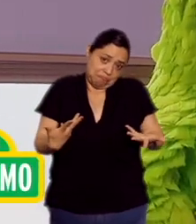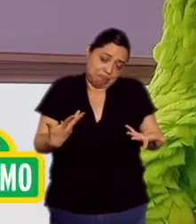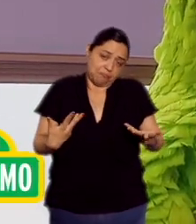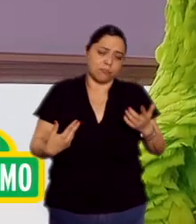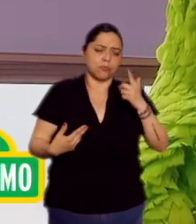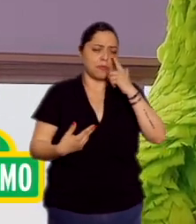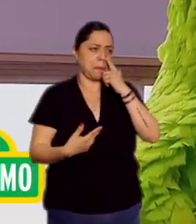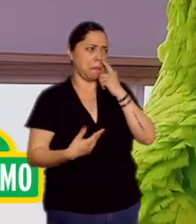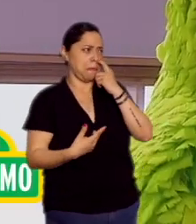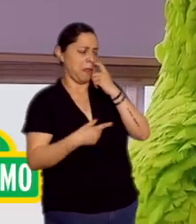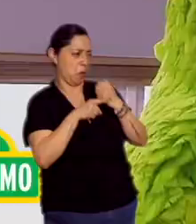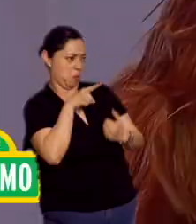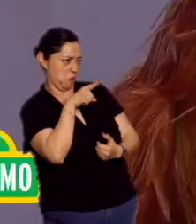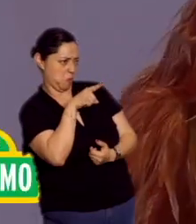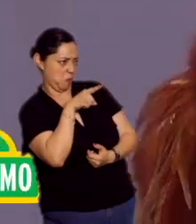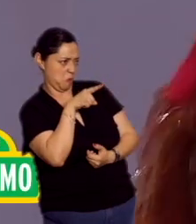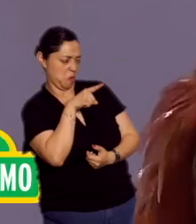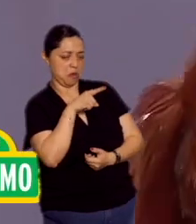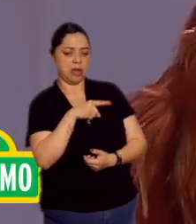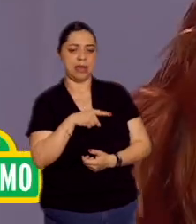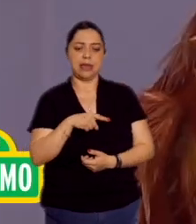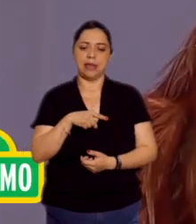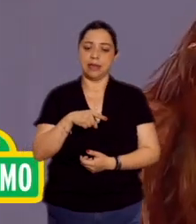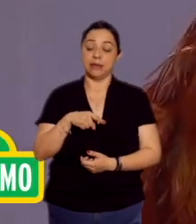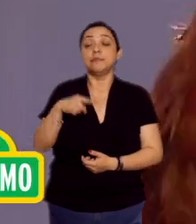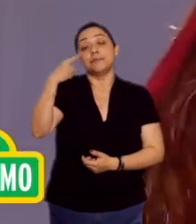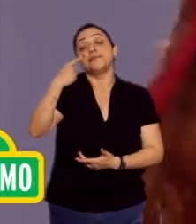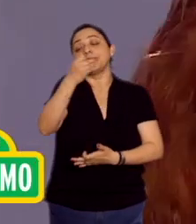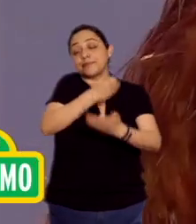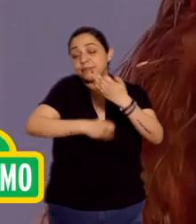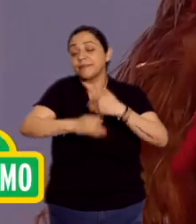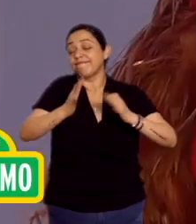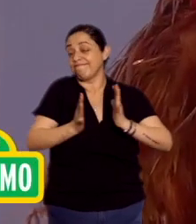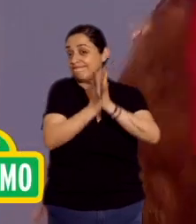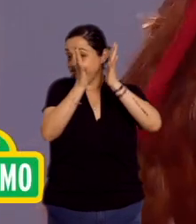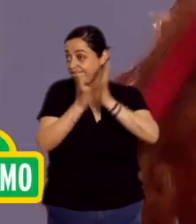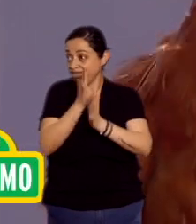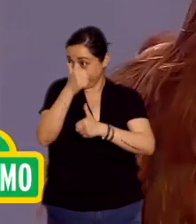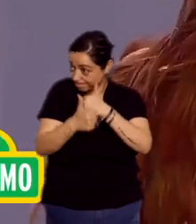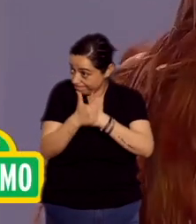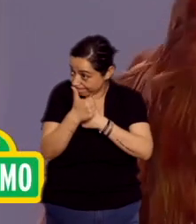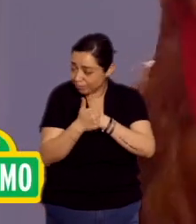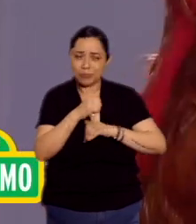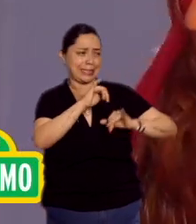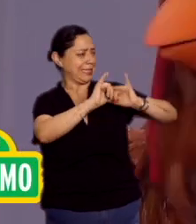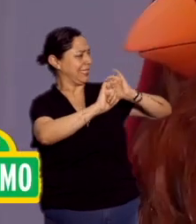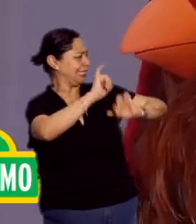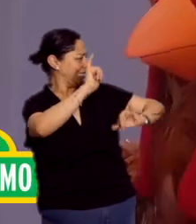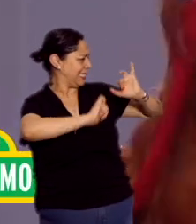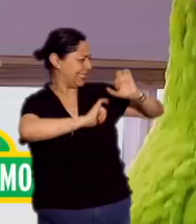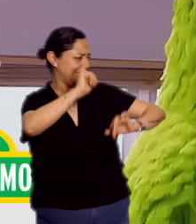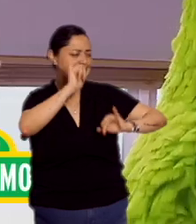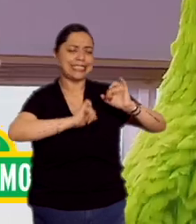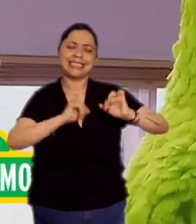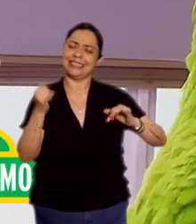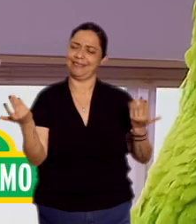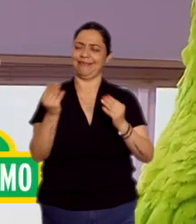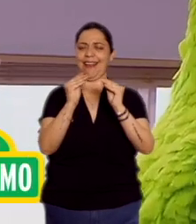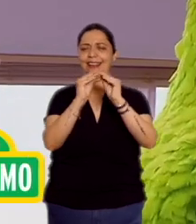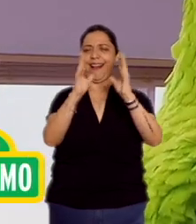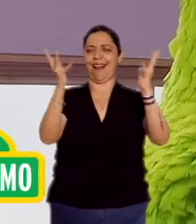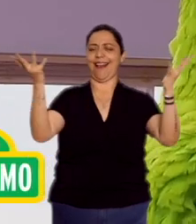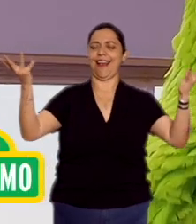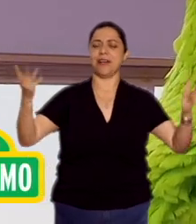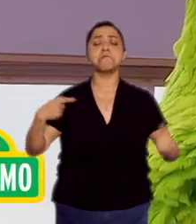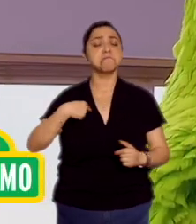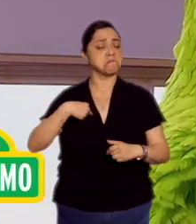¿Como tú? Bueno, ¿y van a participar todos en el concurso? ¡Sí, sí, claro, claro, sí, sí, participar!